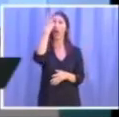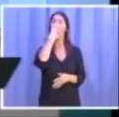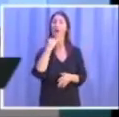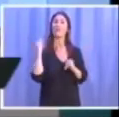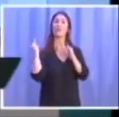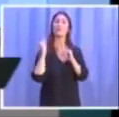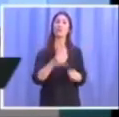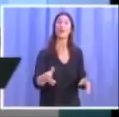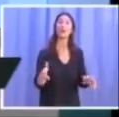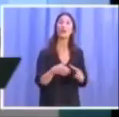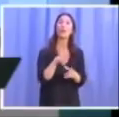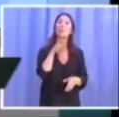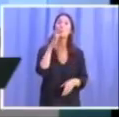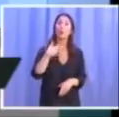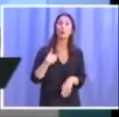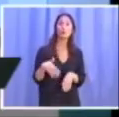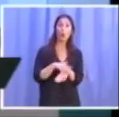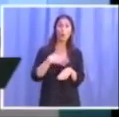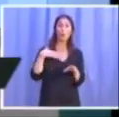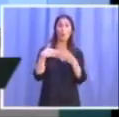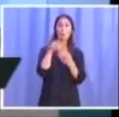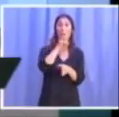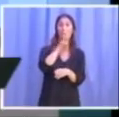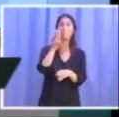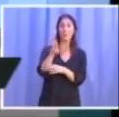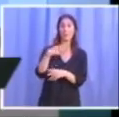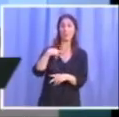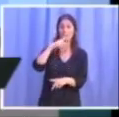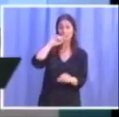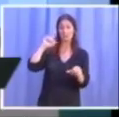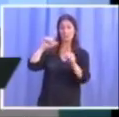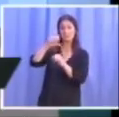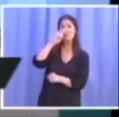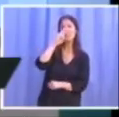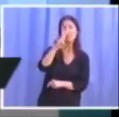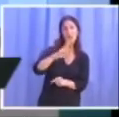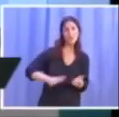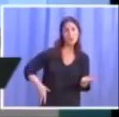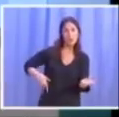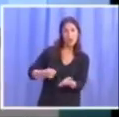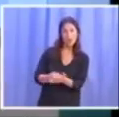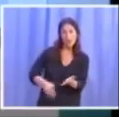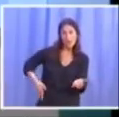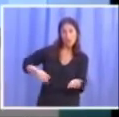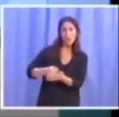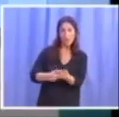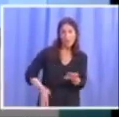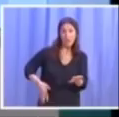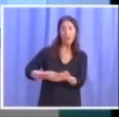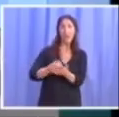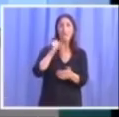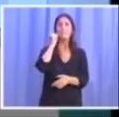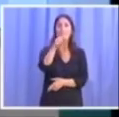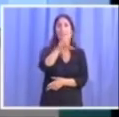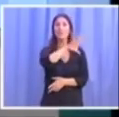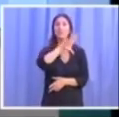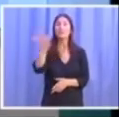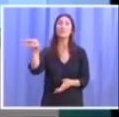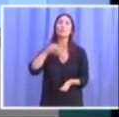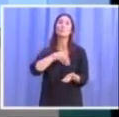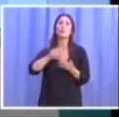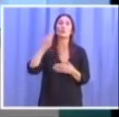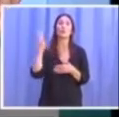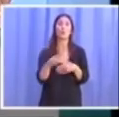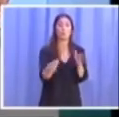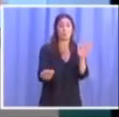Granada porque un gobierno del Partido Popular durante 3 años consecutivos ha invertido 1.500 millones de euros. Y eso es una realidad del